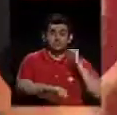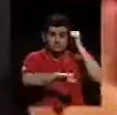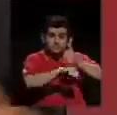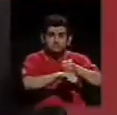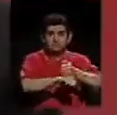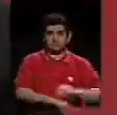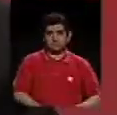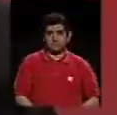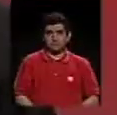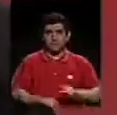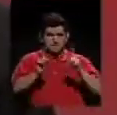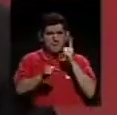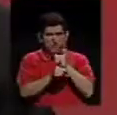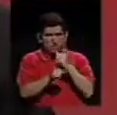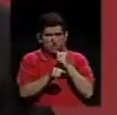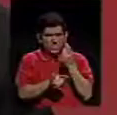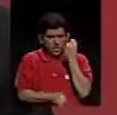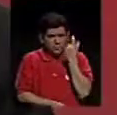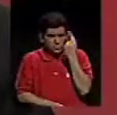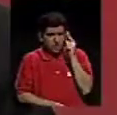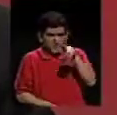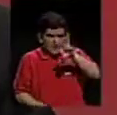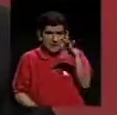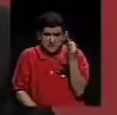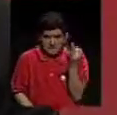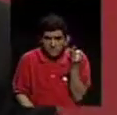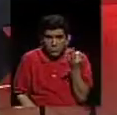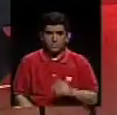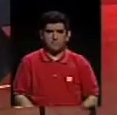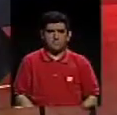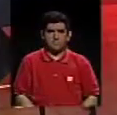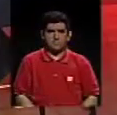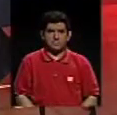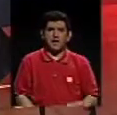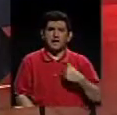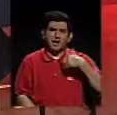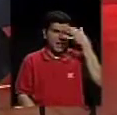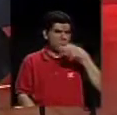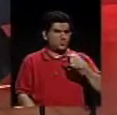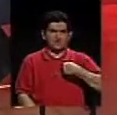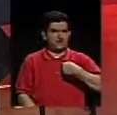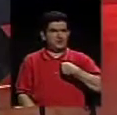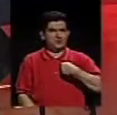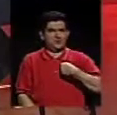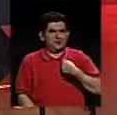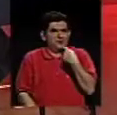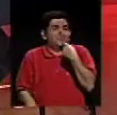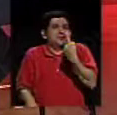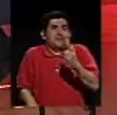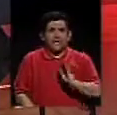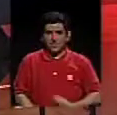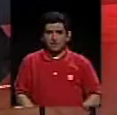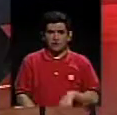Bueno, pero si efectivamente lo estamos interpretando de esa forma... Ah, no, pero es que yo creo que yo no puedo... Es decir, digo como eso